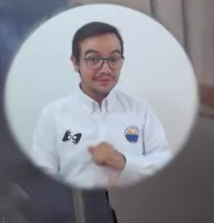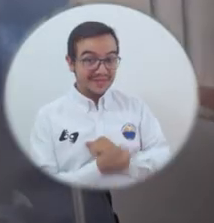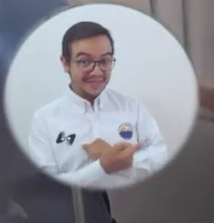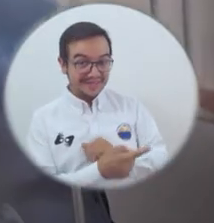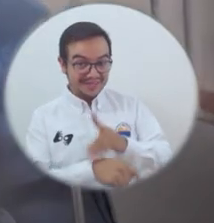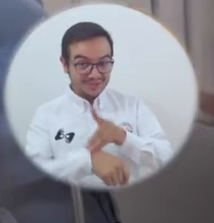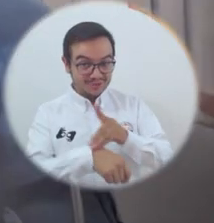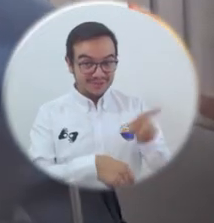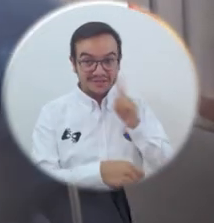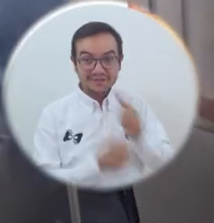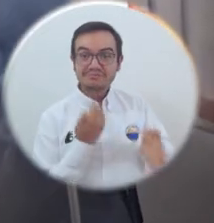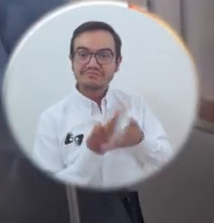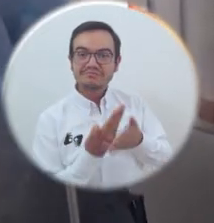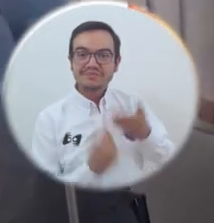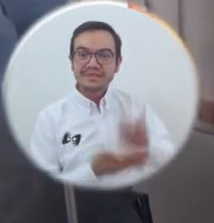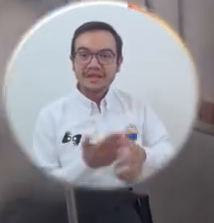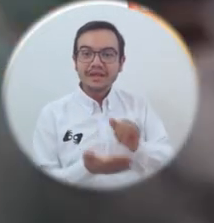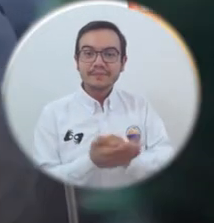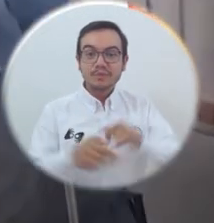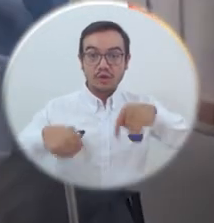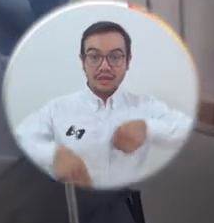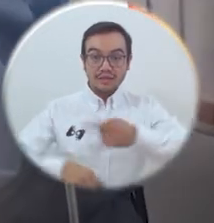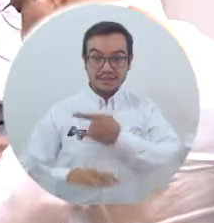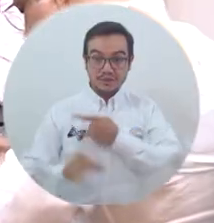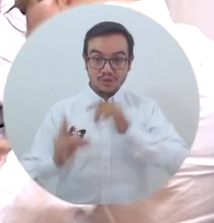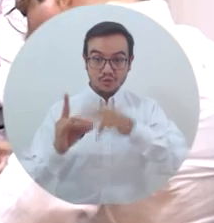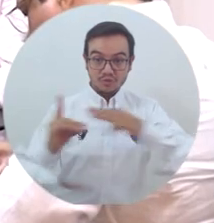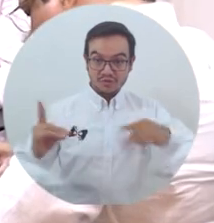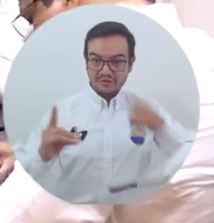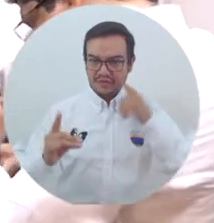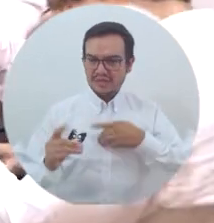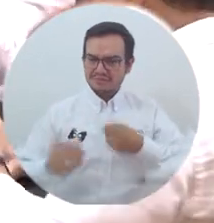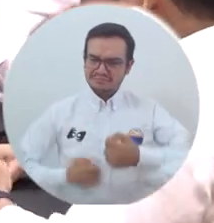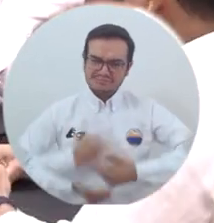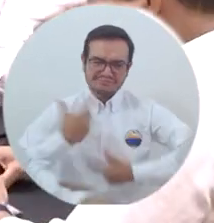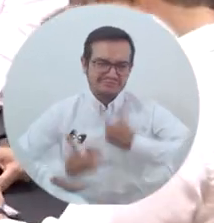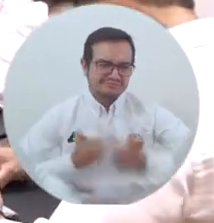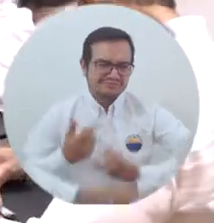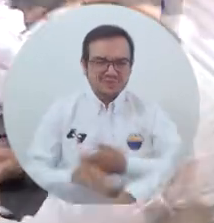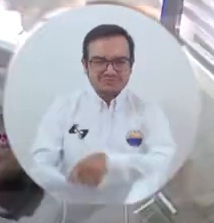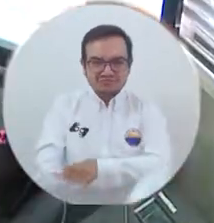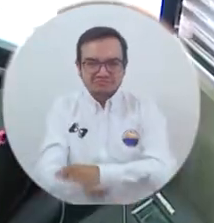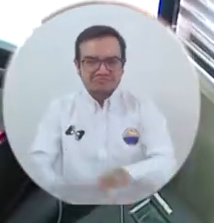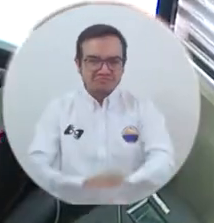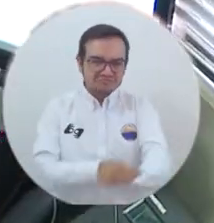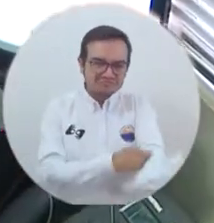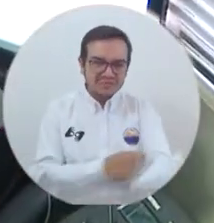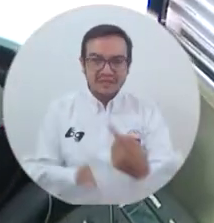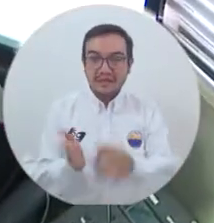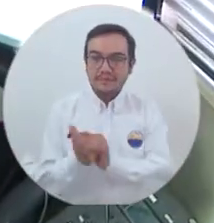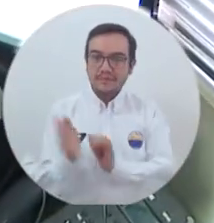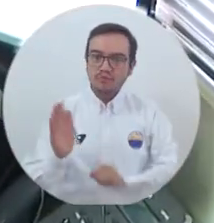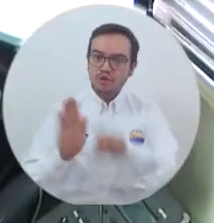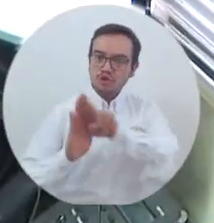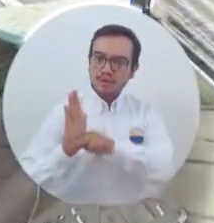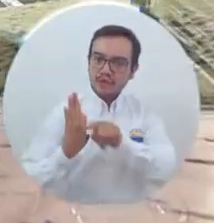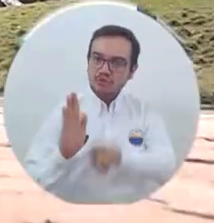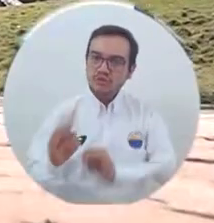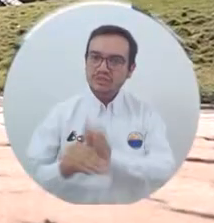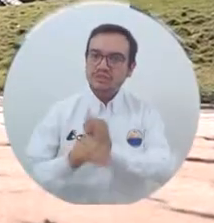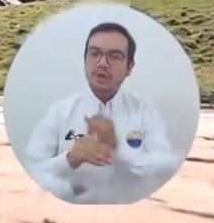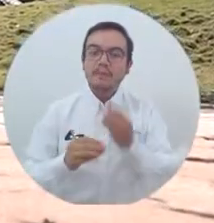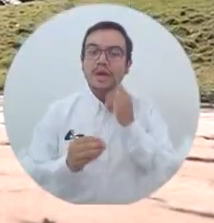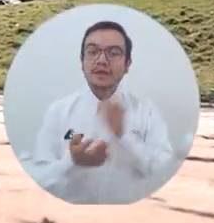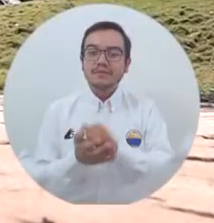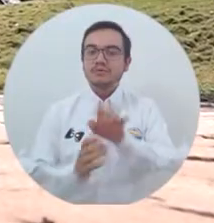sentido, la experta en inmunología destacó los esfuerzos que desde esta casa de estudios superiores se vienen realizando en el marco del protocolo institucional